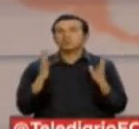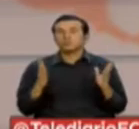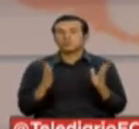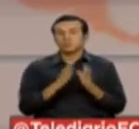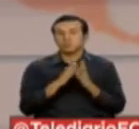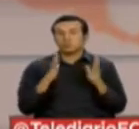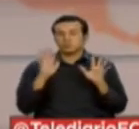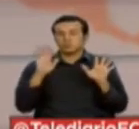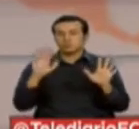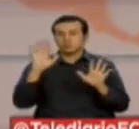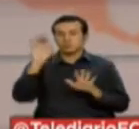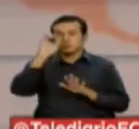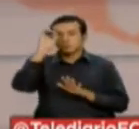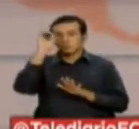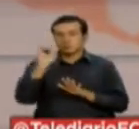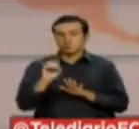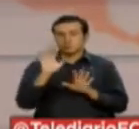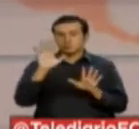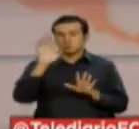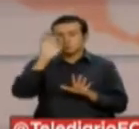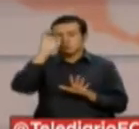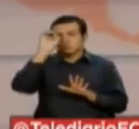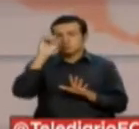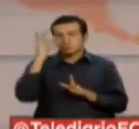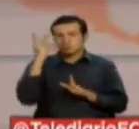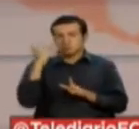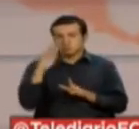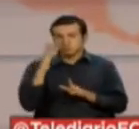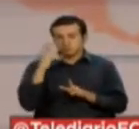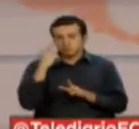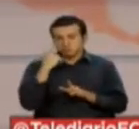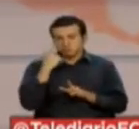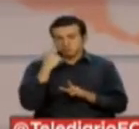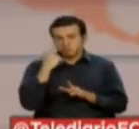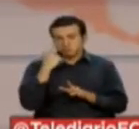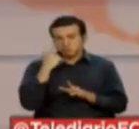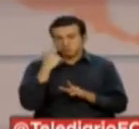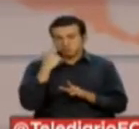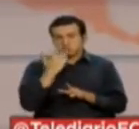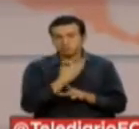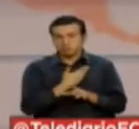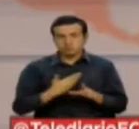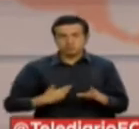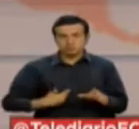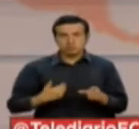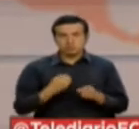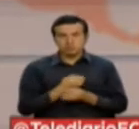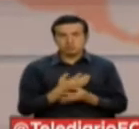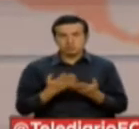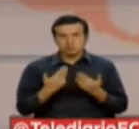este 10% de la disminución que ya se produjo, tal como lo ha señalado el señor presidente,